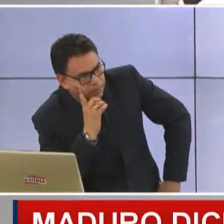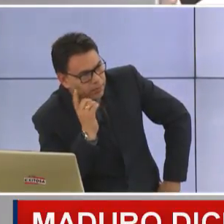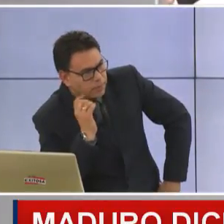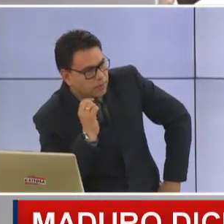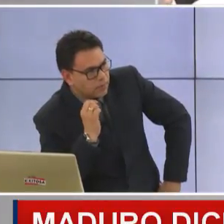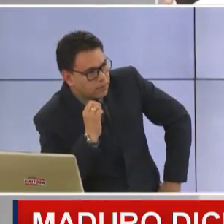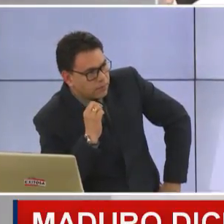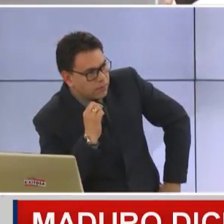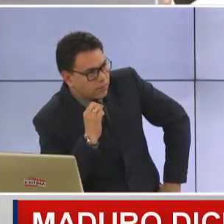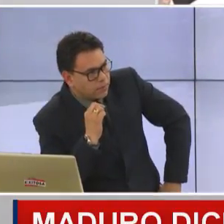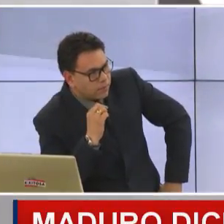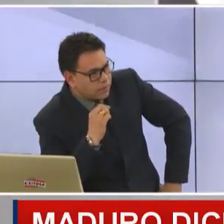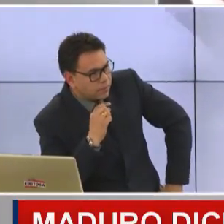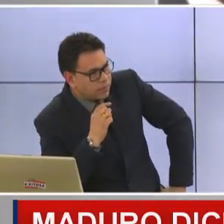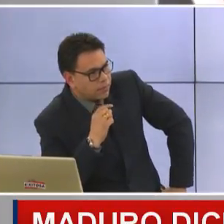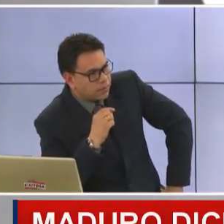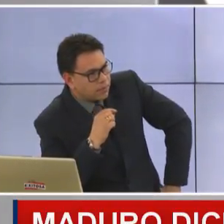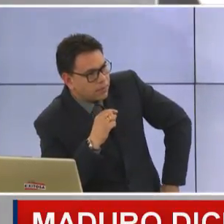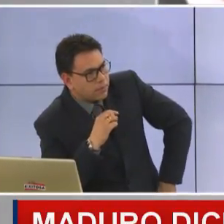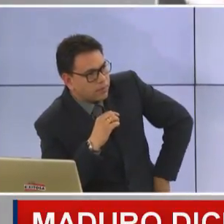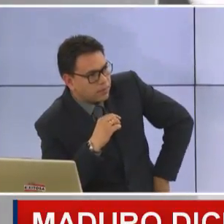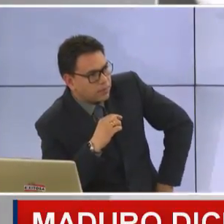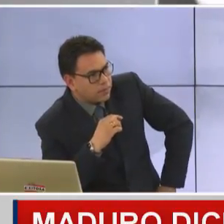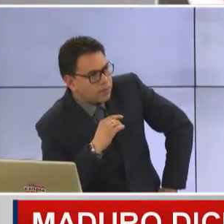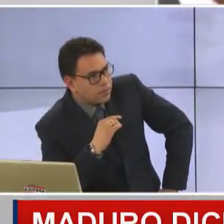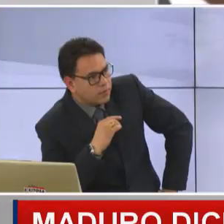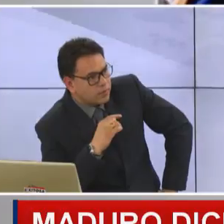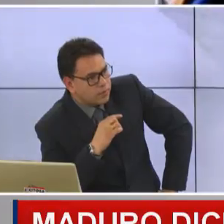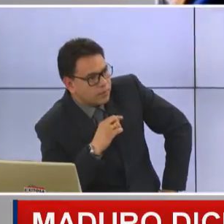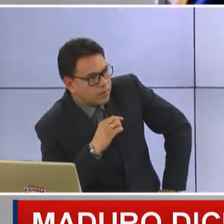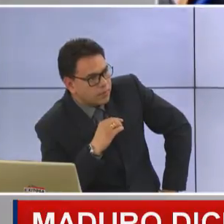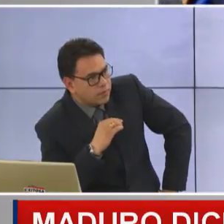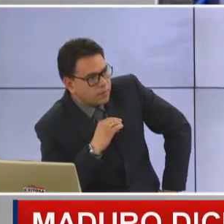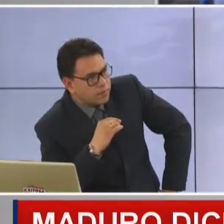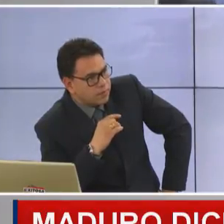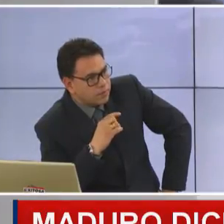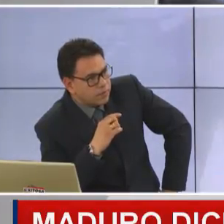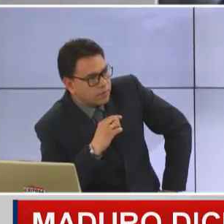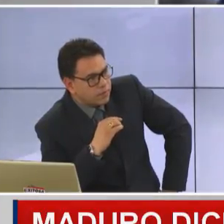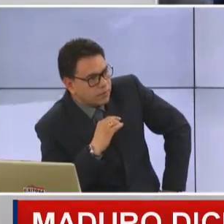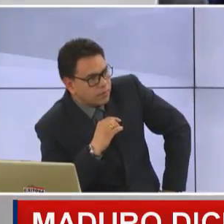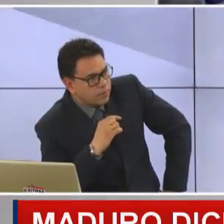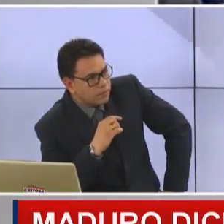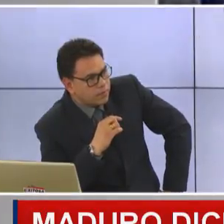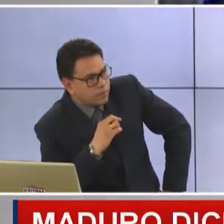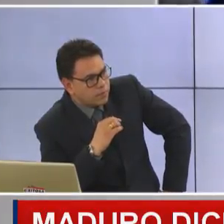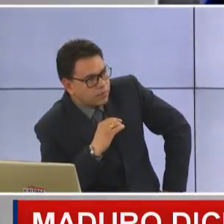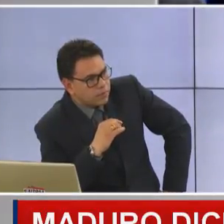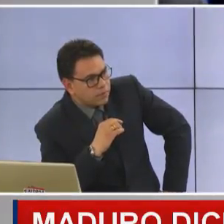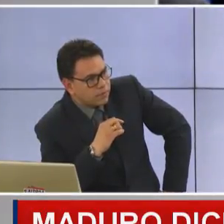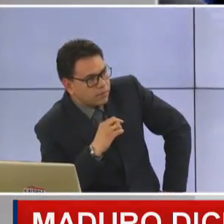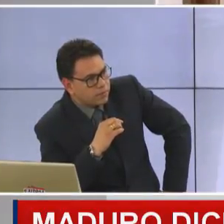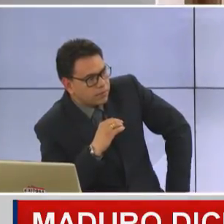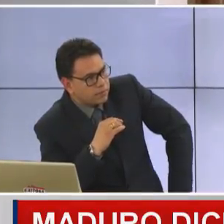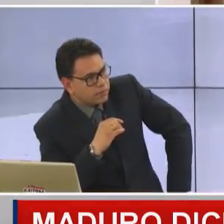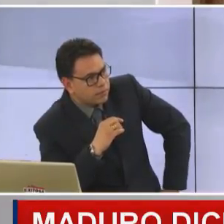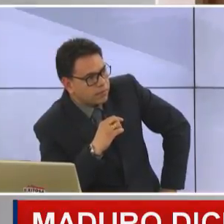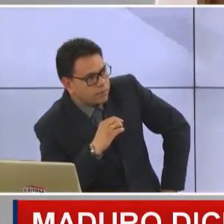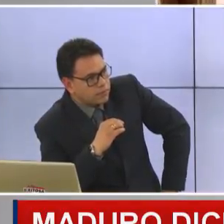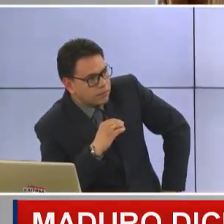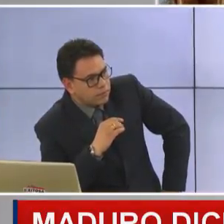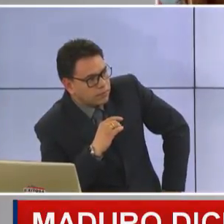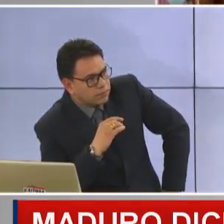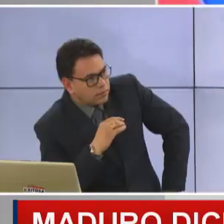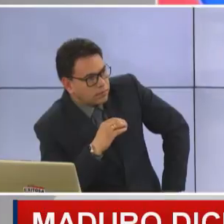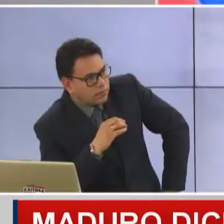como partido que tiene además secuestrado todos los poderes, como responsables de la industria petrolera, como responsables de la política